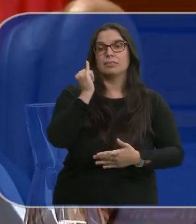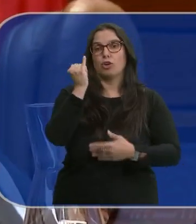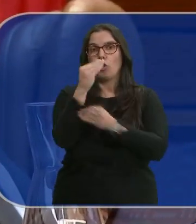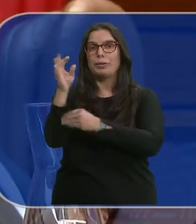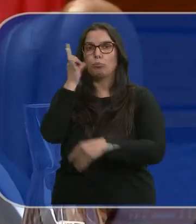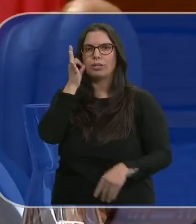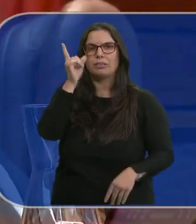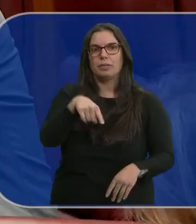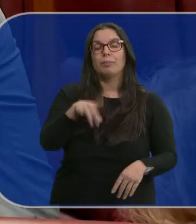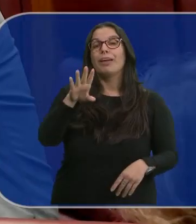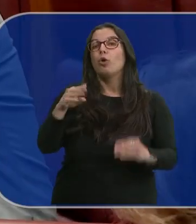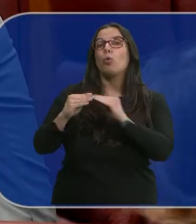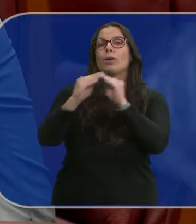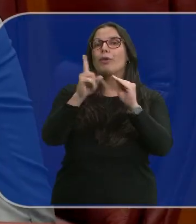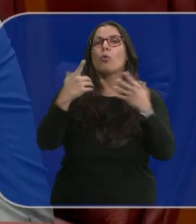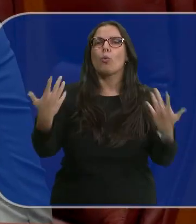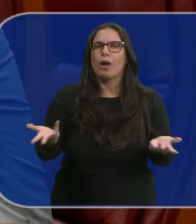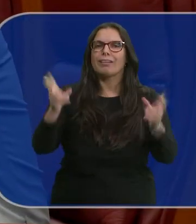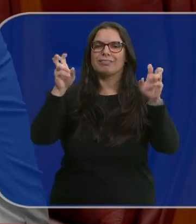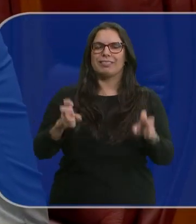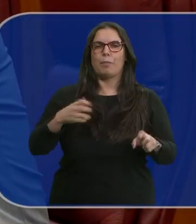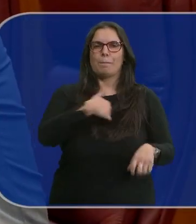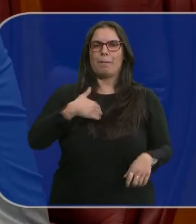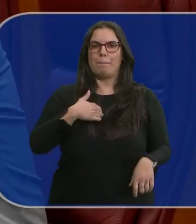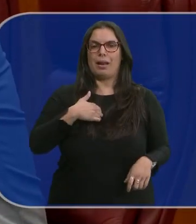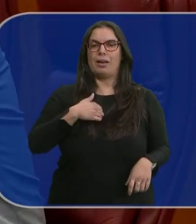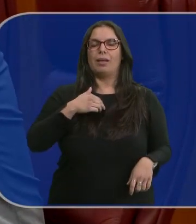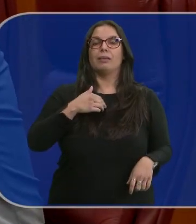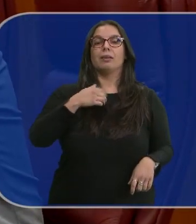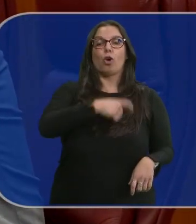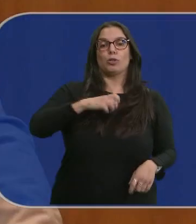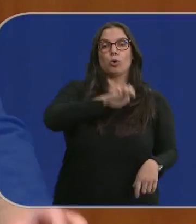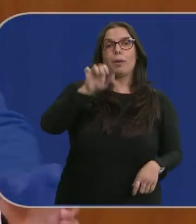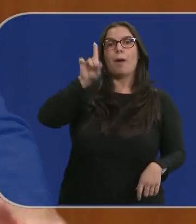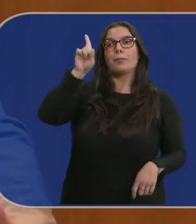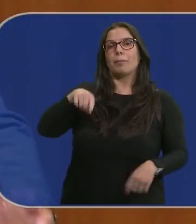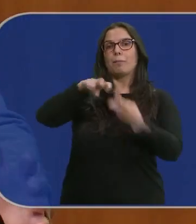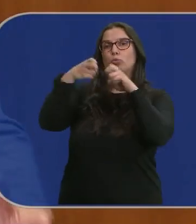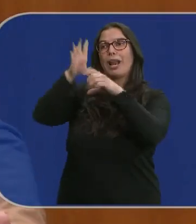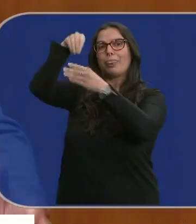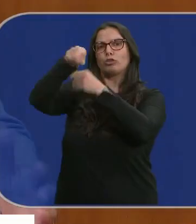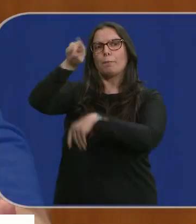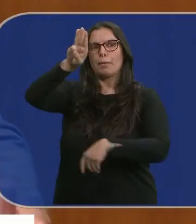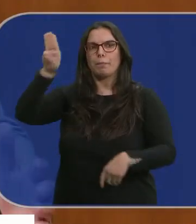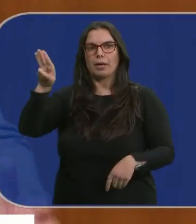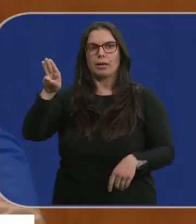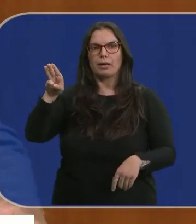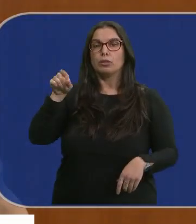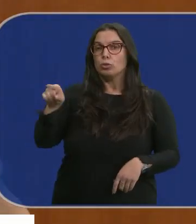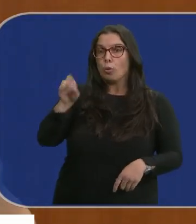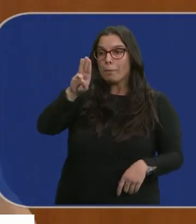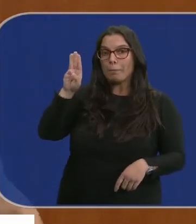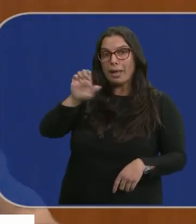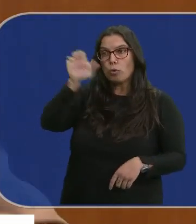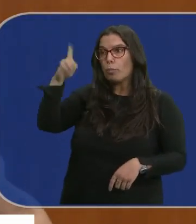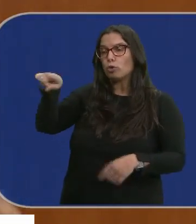unanimidad ha sido la posición de la Comisión Europea y el papel que juega el PP en Bruselas. Anuncian su ruptura ruptura con el Partido Popular Europeo,